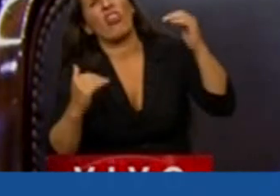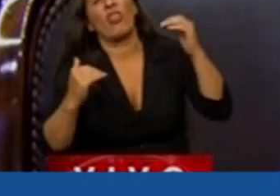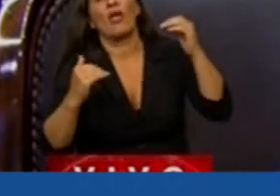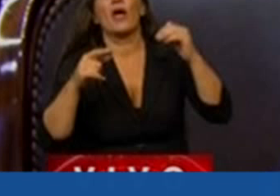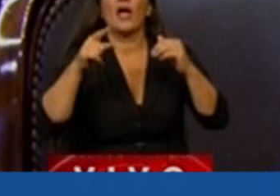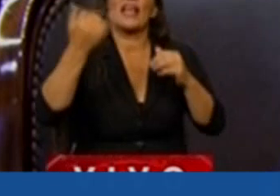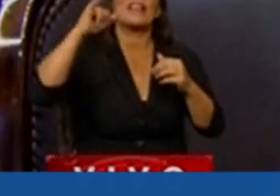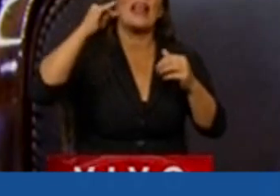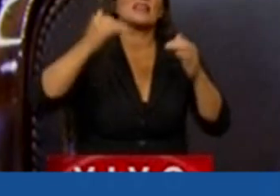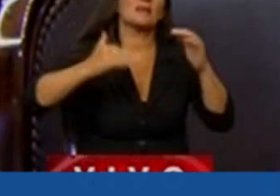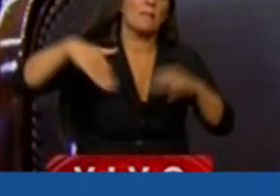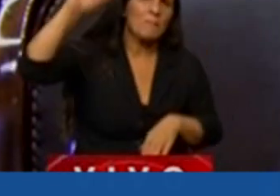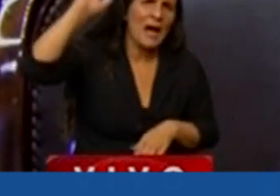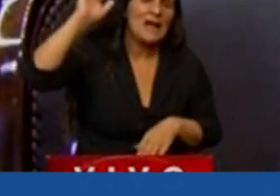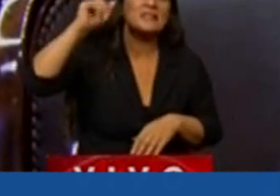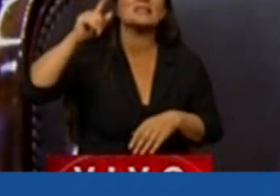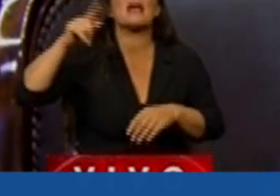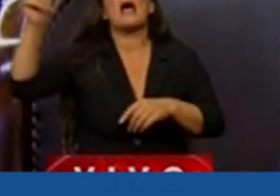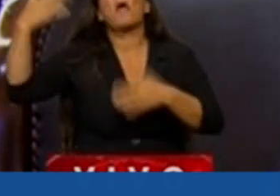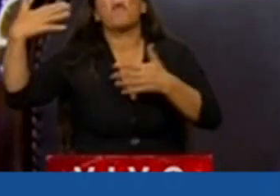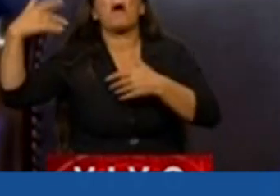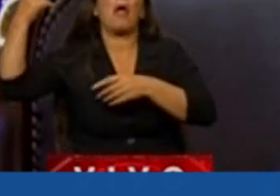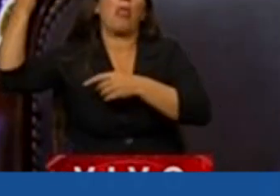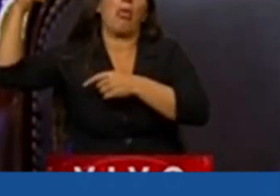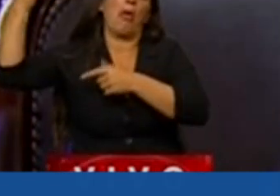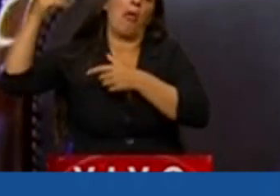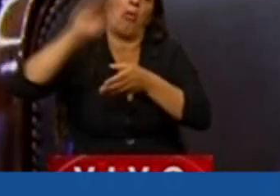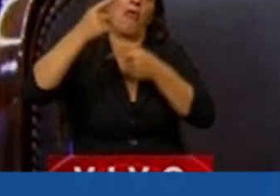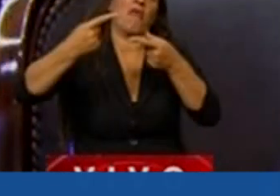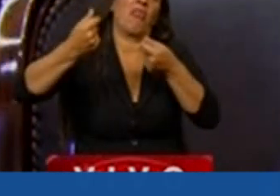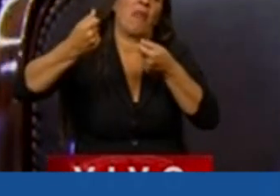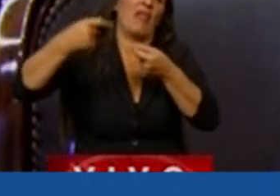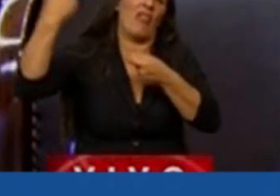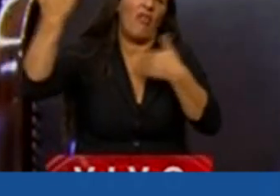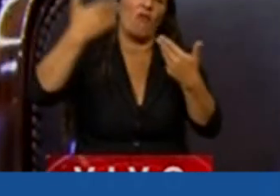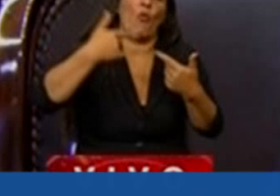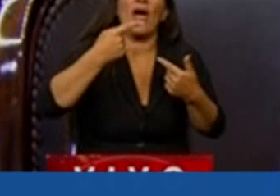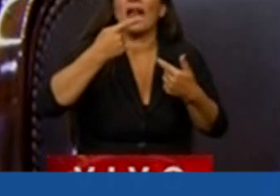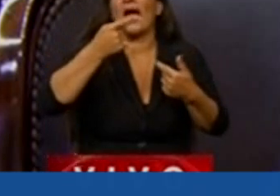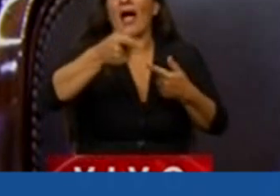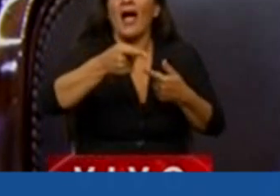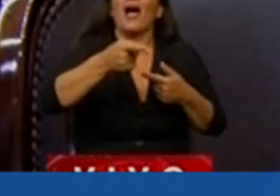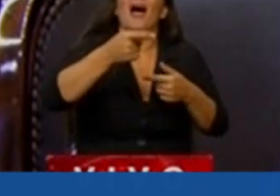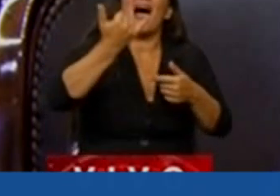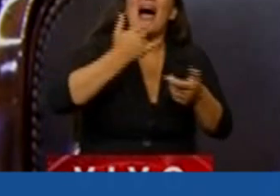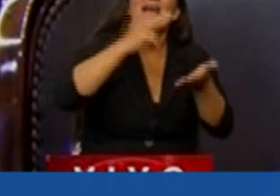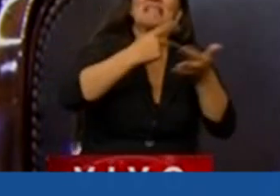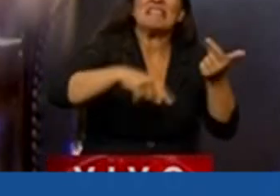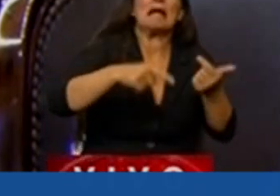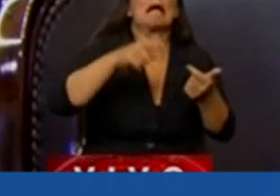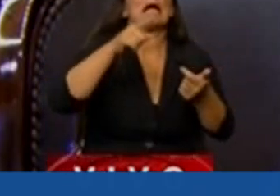interés, dejaron que entren los capitales golondrinas, eliminaron las regulaciones que habían puesto Néstor Kirchner y Roberto